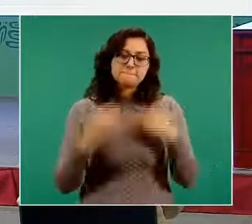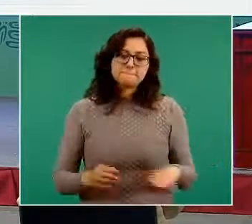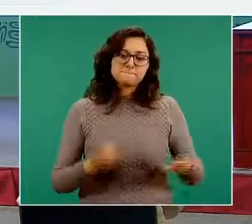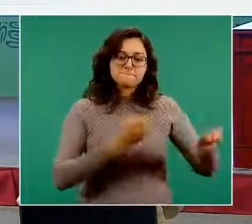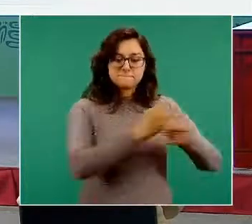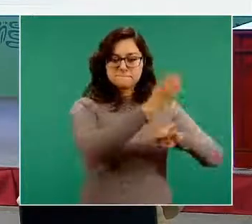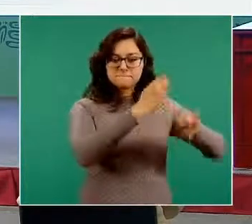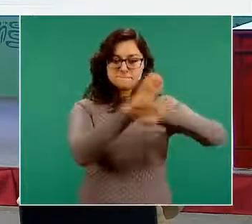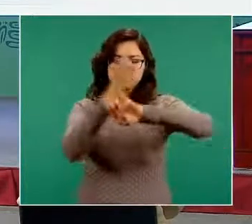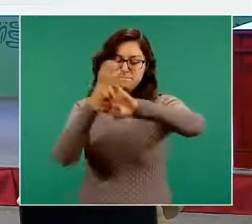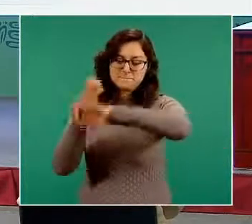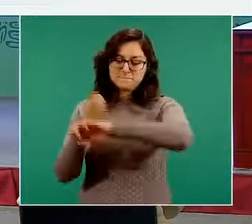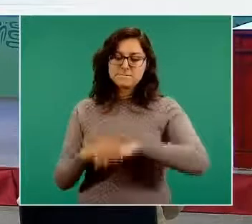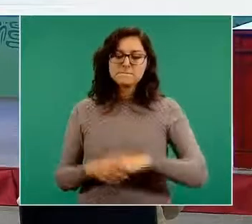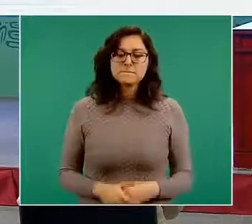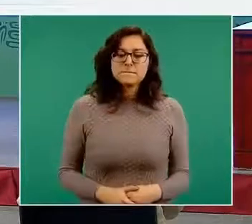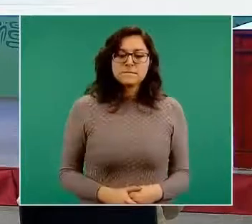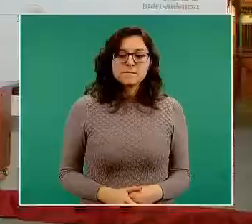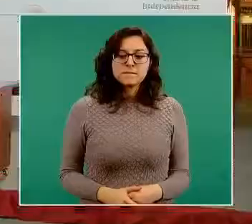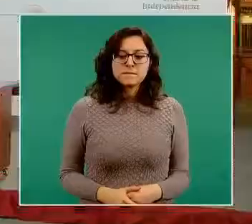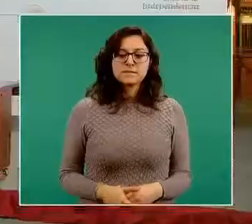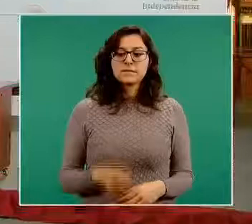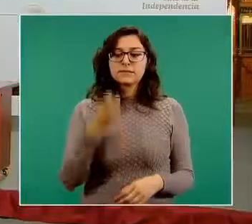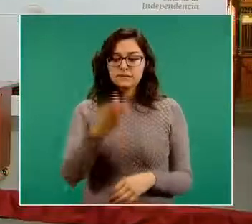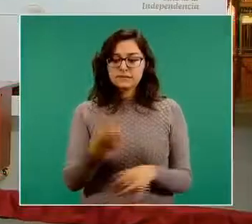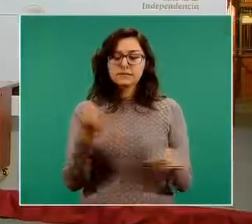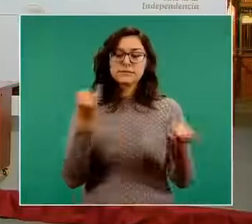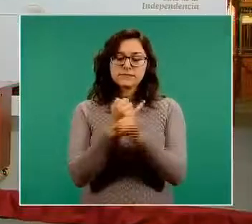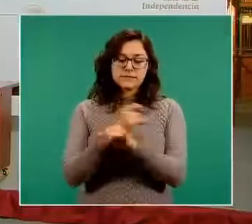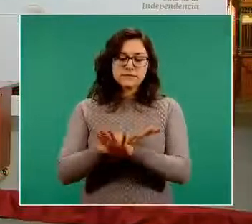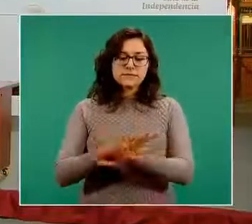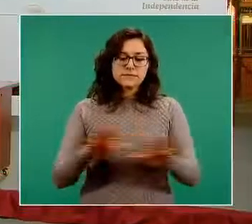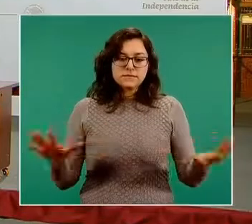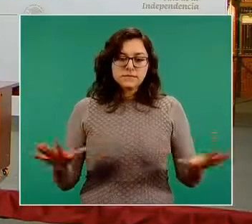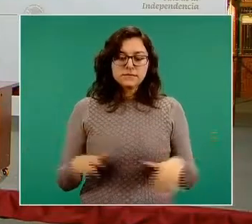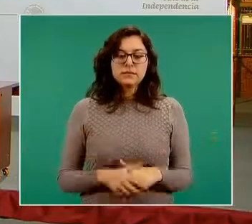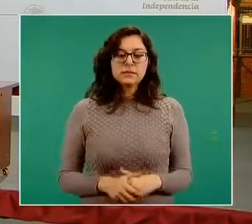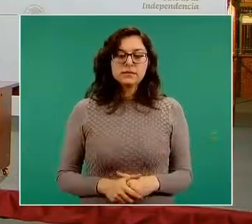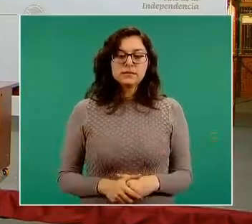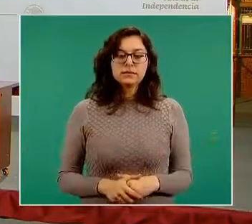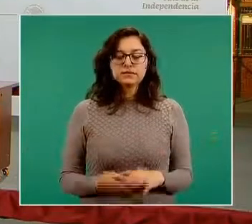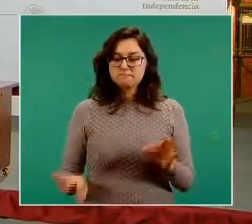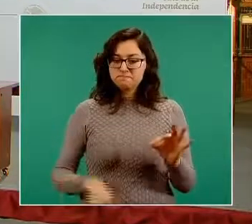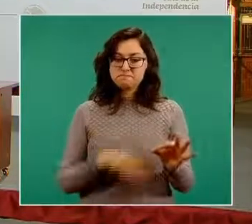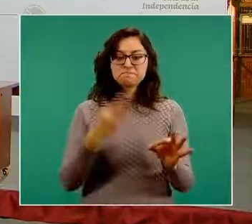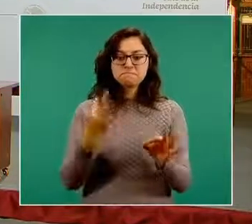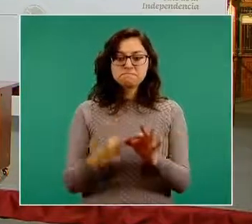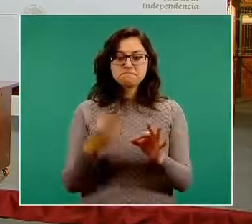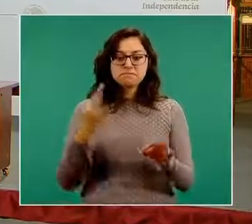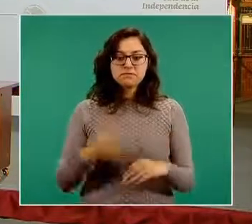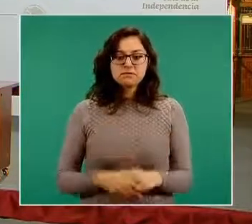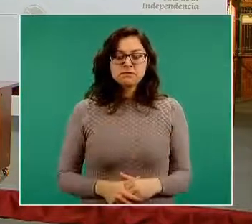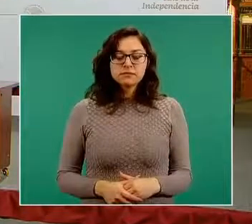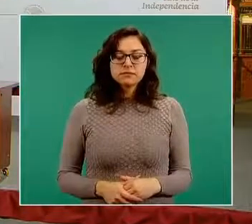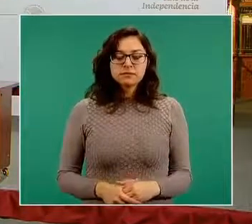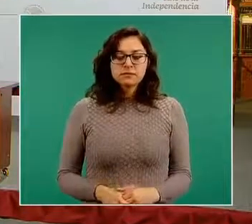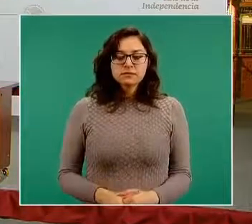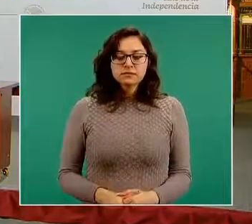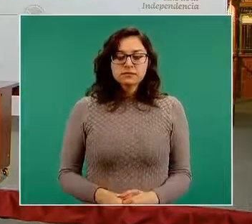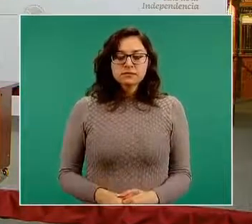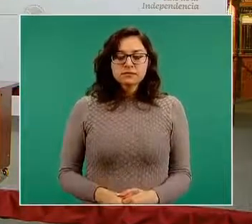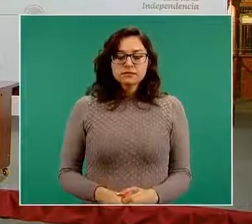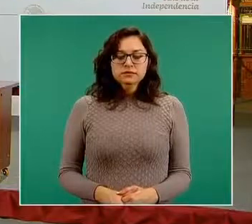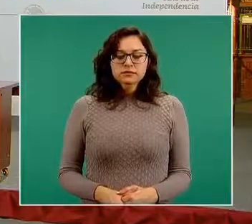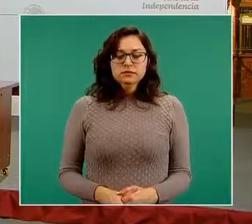distribución en las entidades federativas. Lo mantendremos actualizado. Este es todo. Perfecto. Entonces,